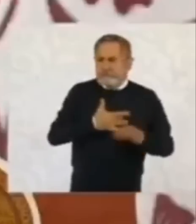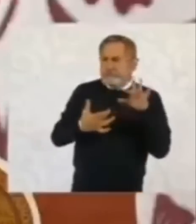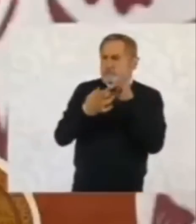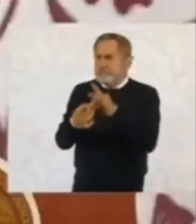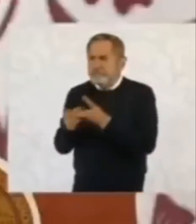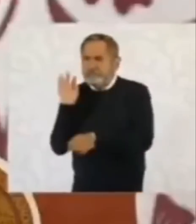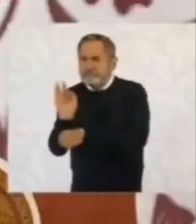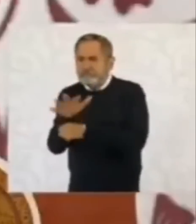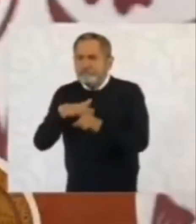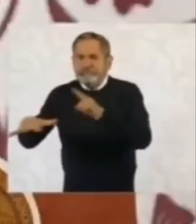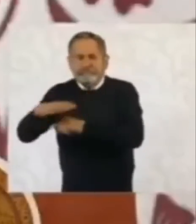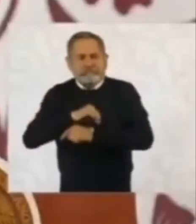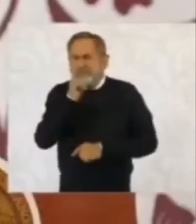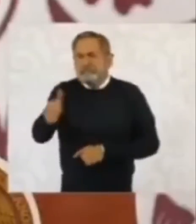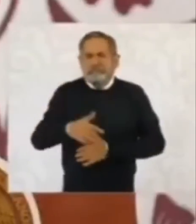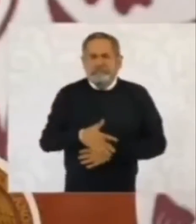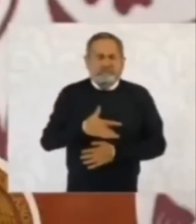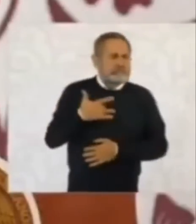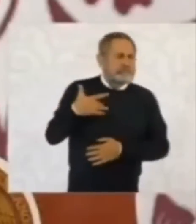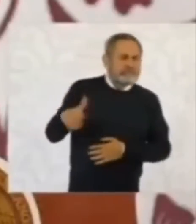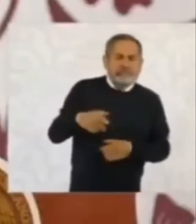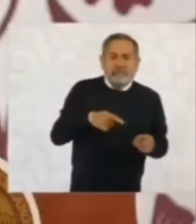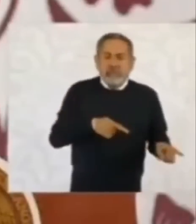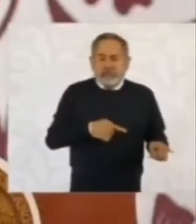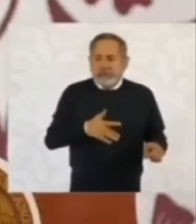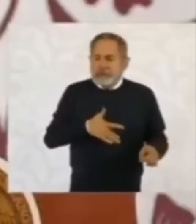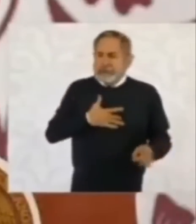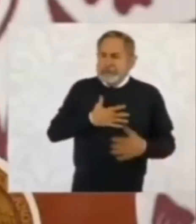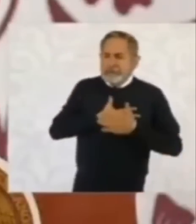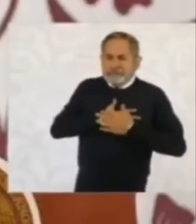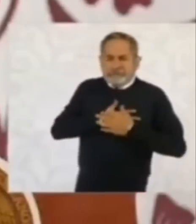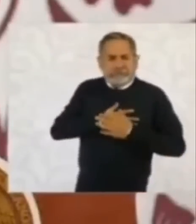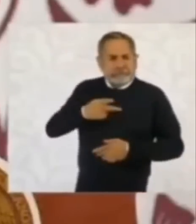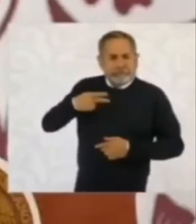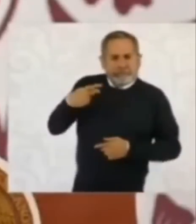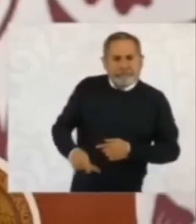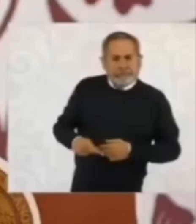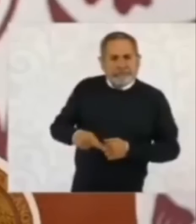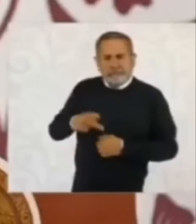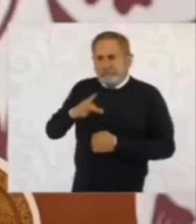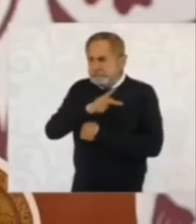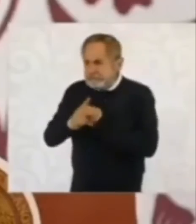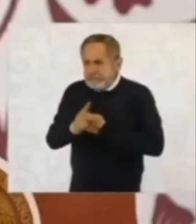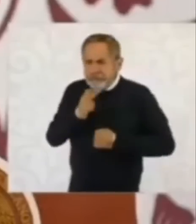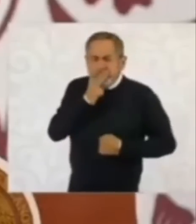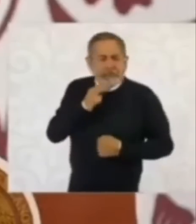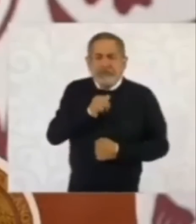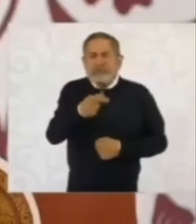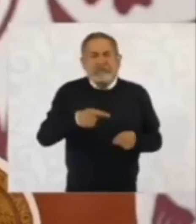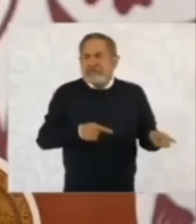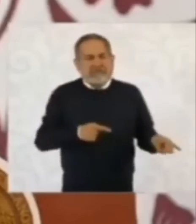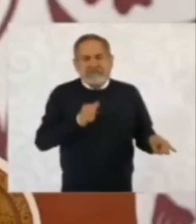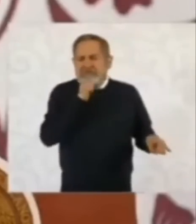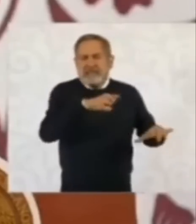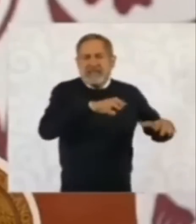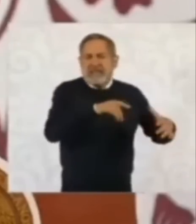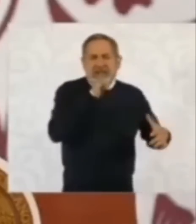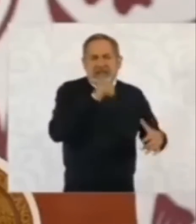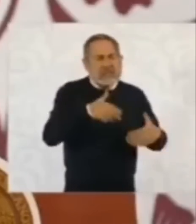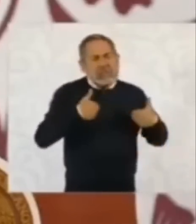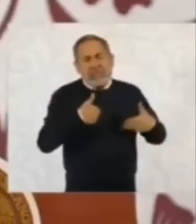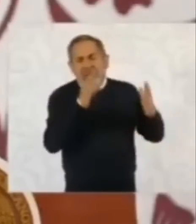México, con un poco de patriotismo y con un mucho